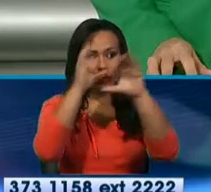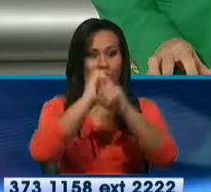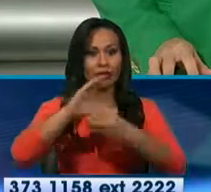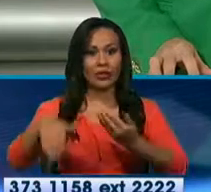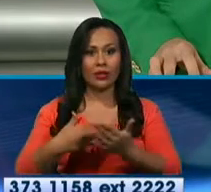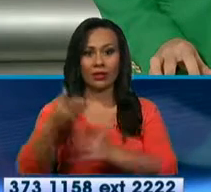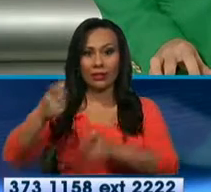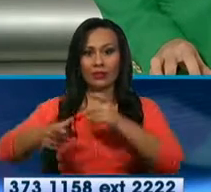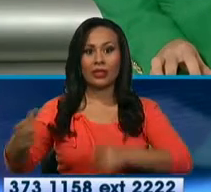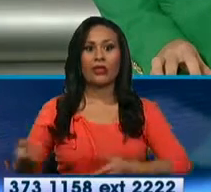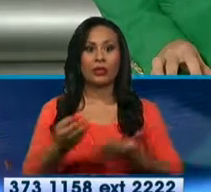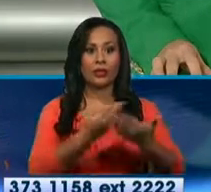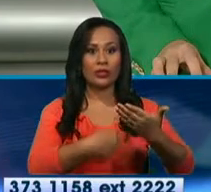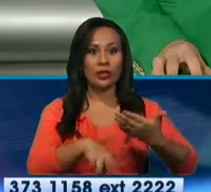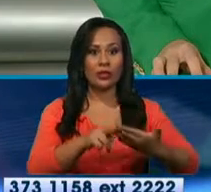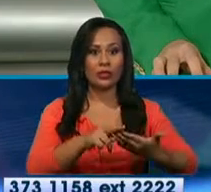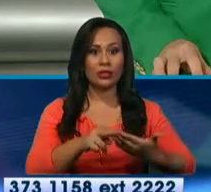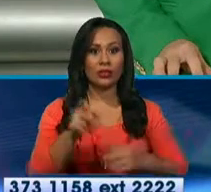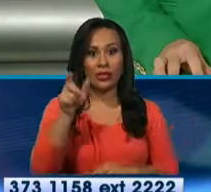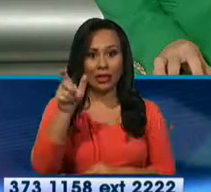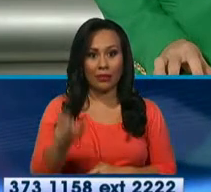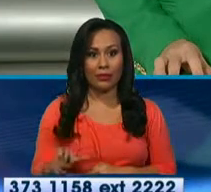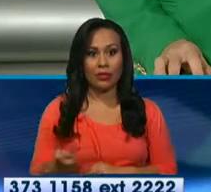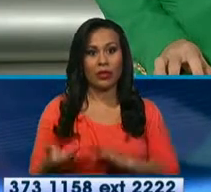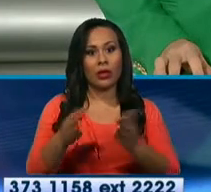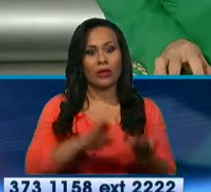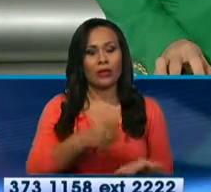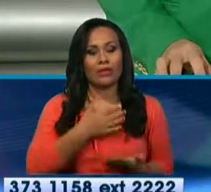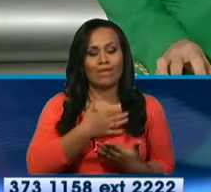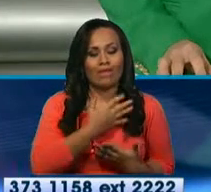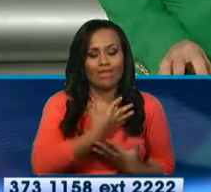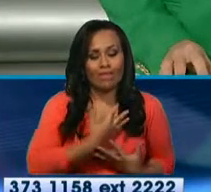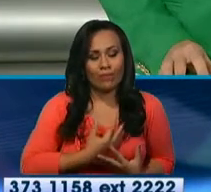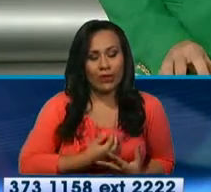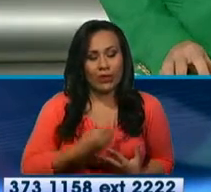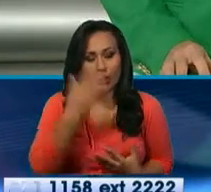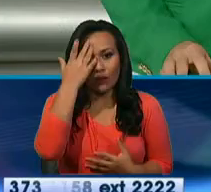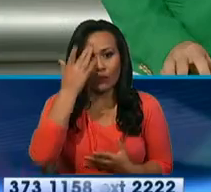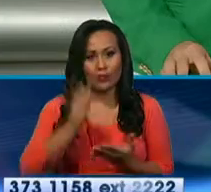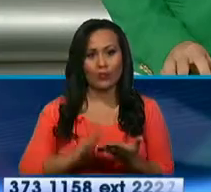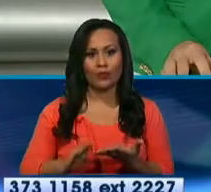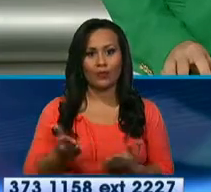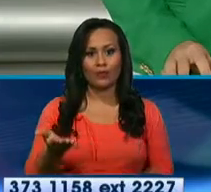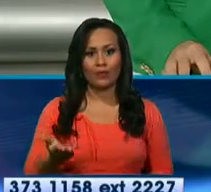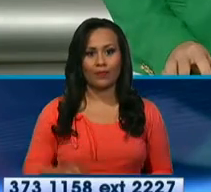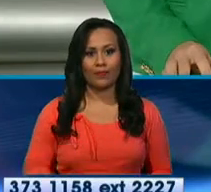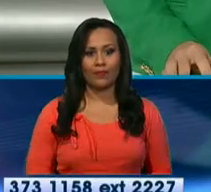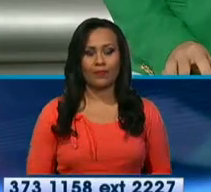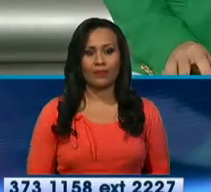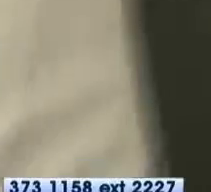de la víctima lamentan lo ocurrido. Así empezamos la noticia, emisión estelar.